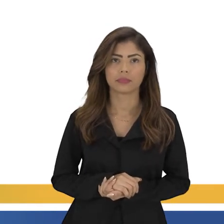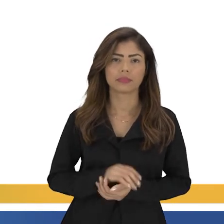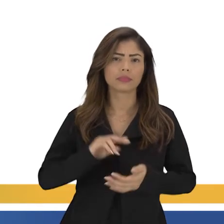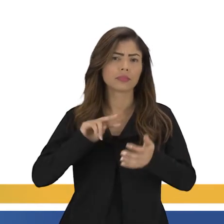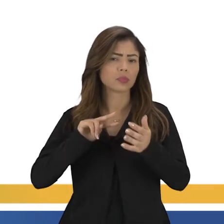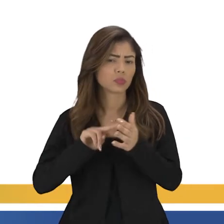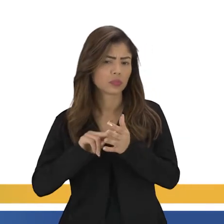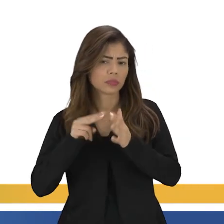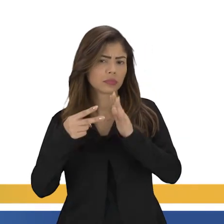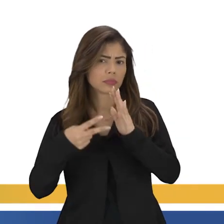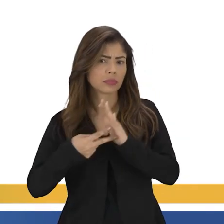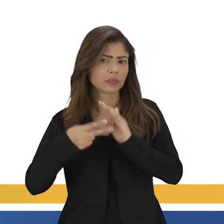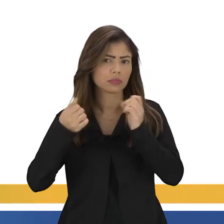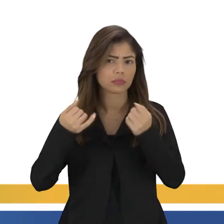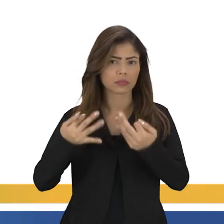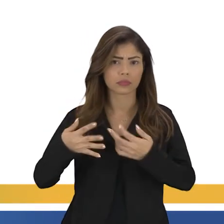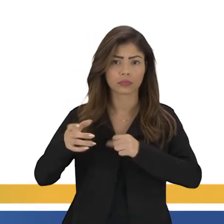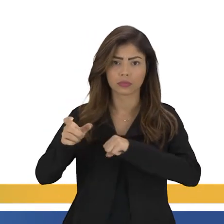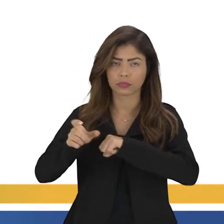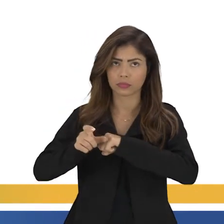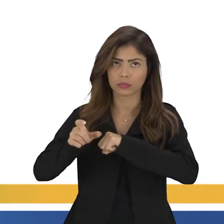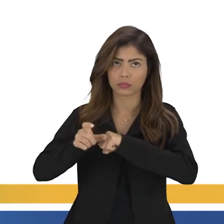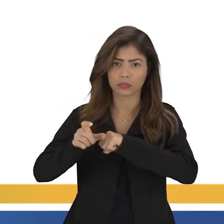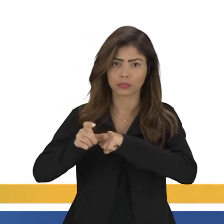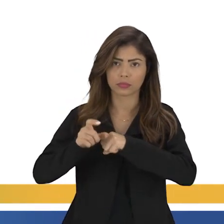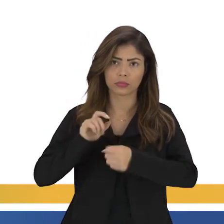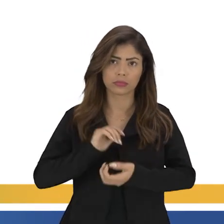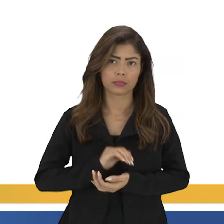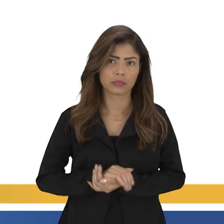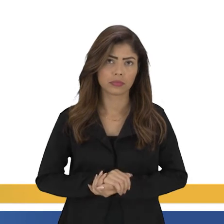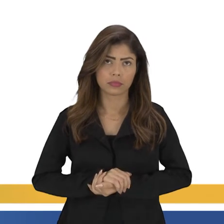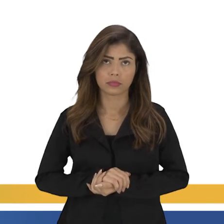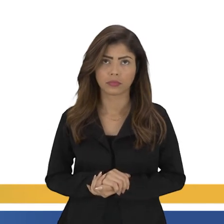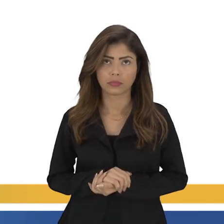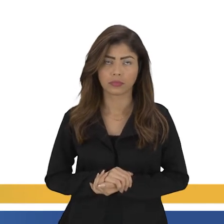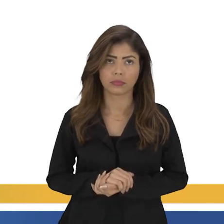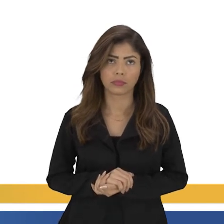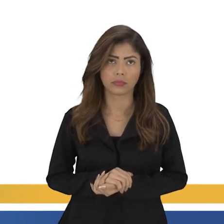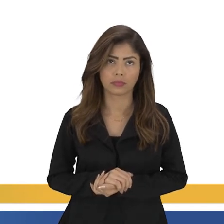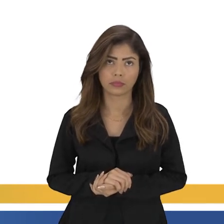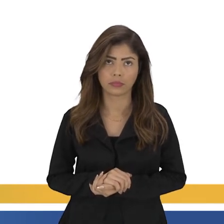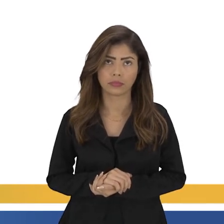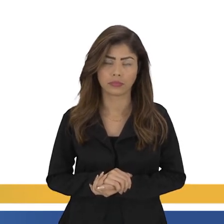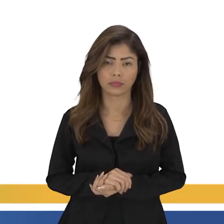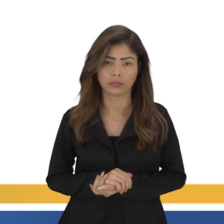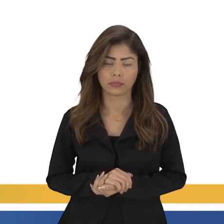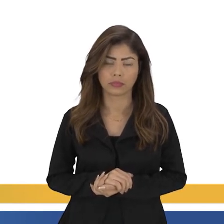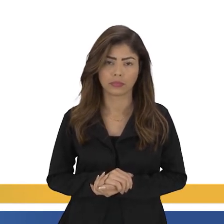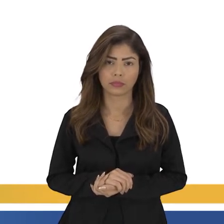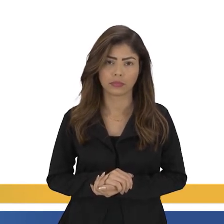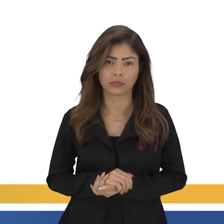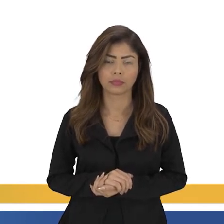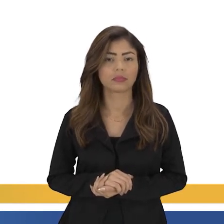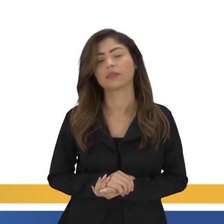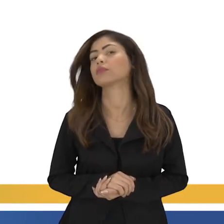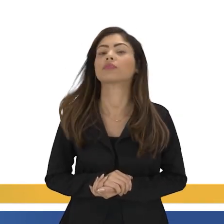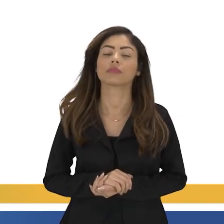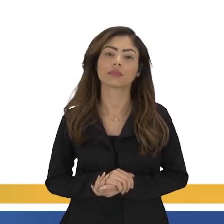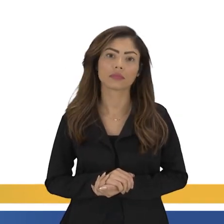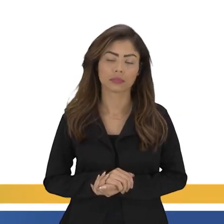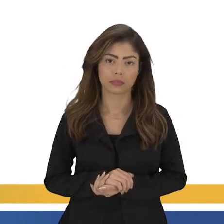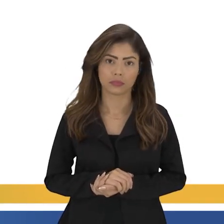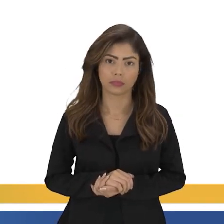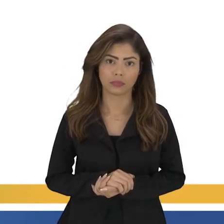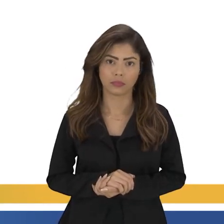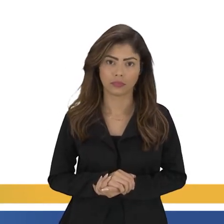Concepto de sustantivo. Los sustantivos también son llamados de nombres. Nombres son las palabras